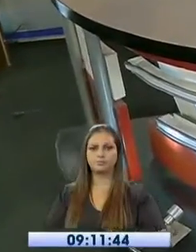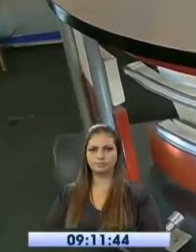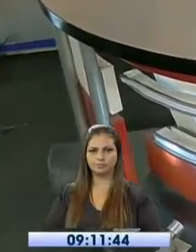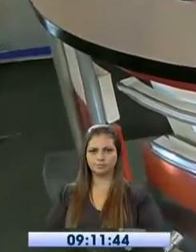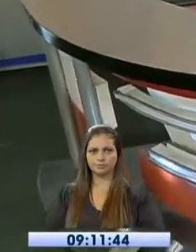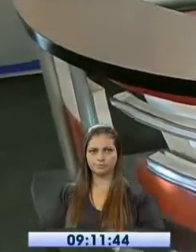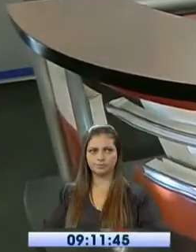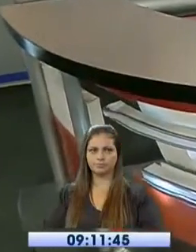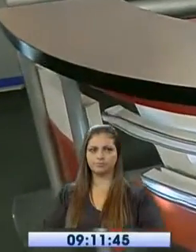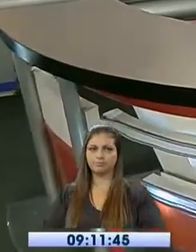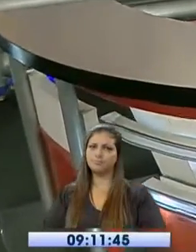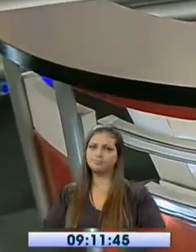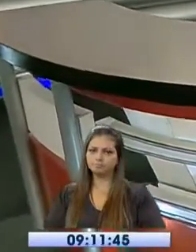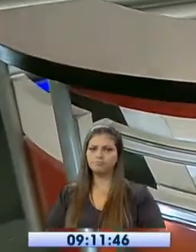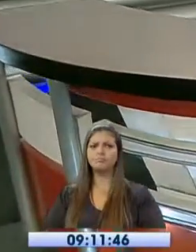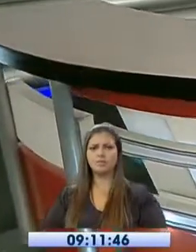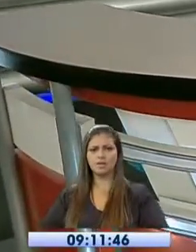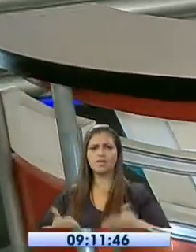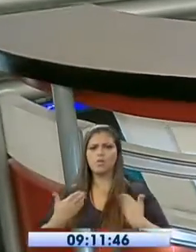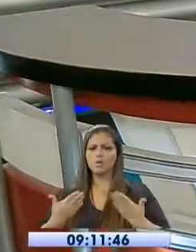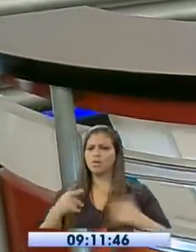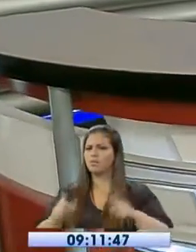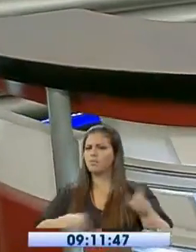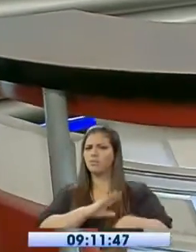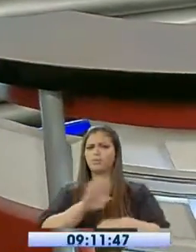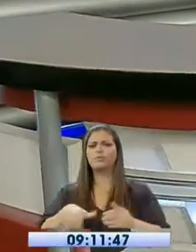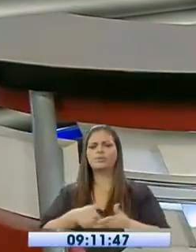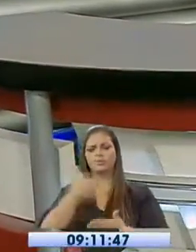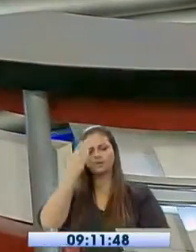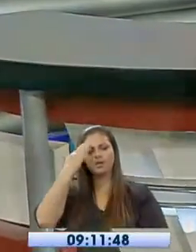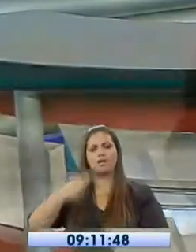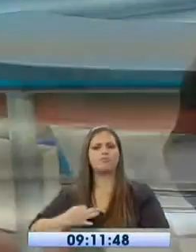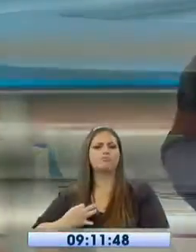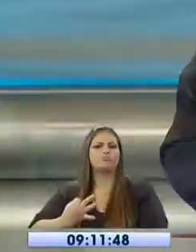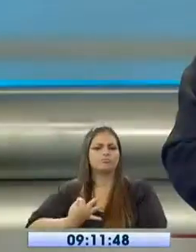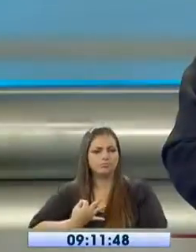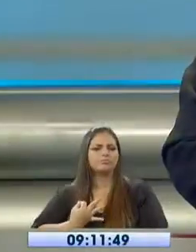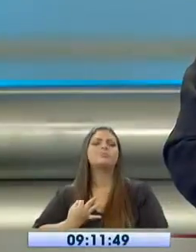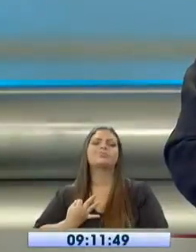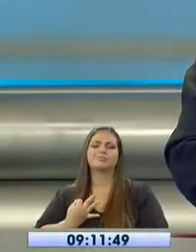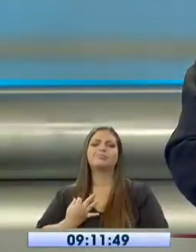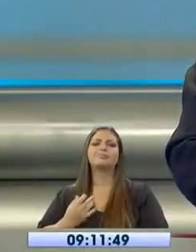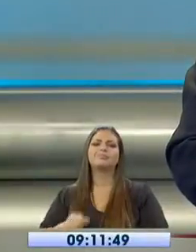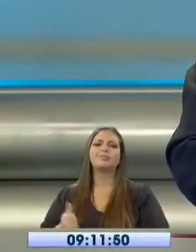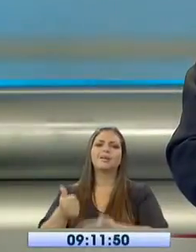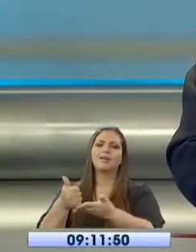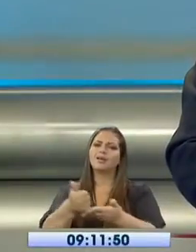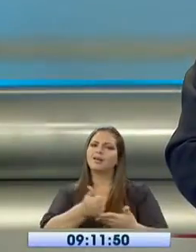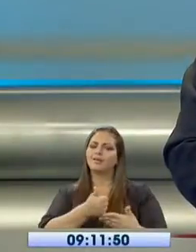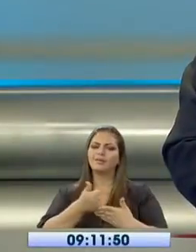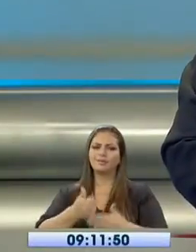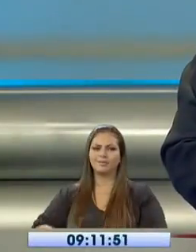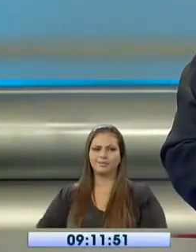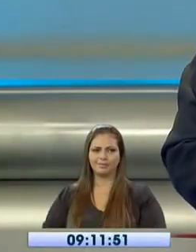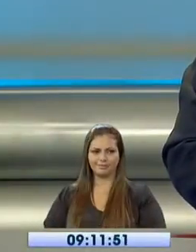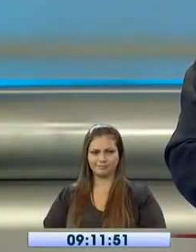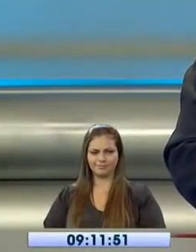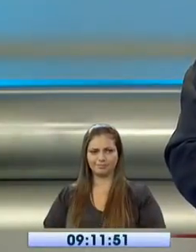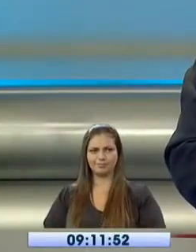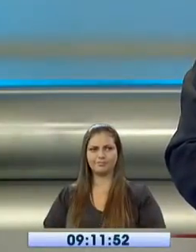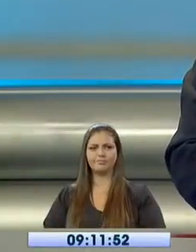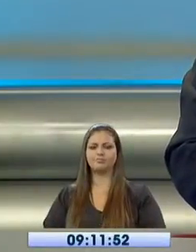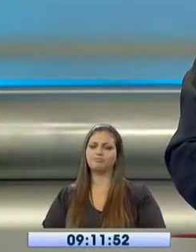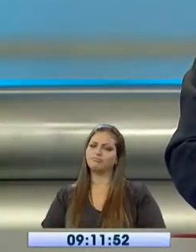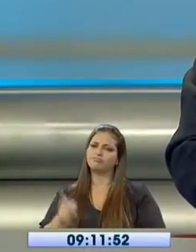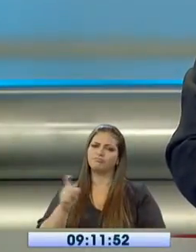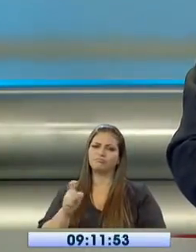Los guayaquileños, en general los ecuatorianos, somos muy solidarios. Así que esperamos la colaboración para estas personas que hoy